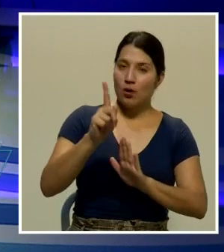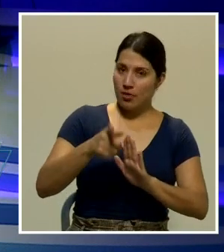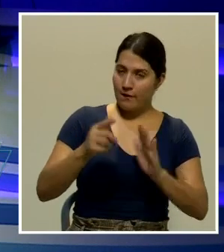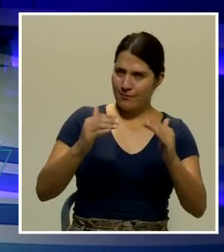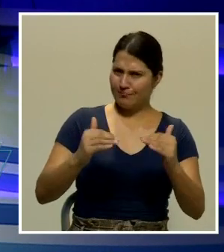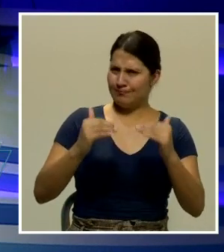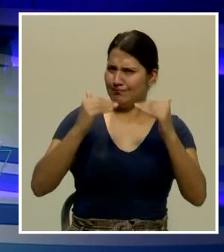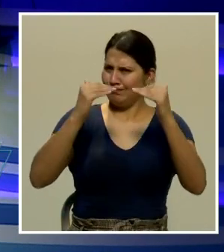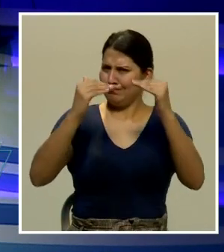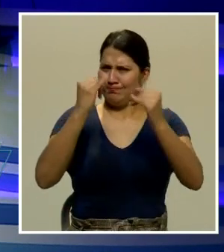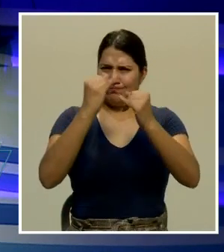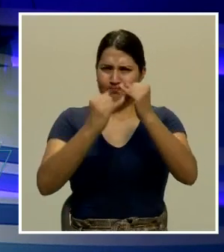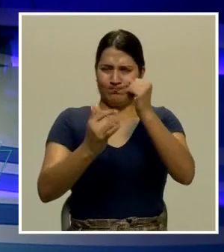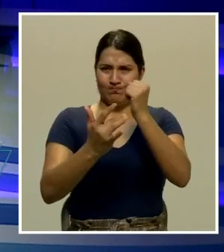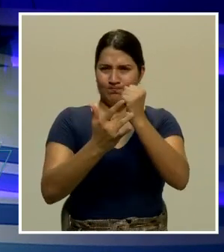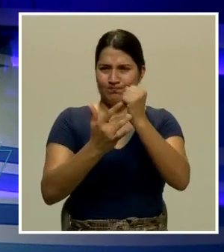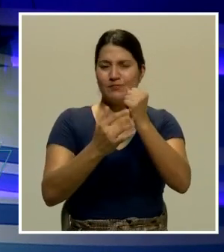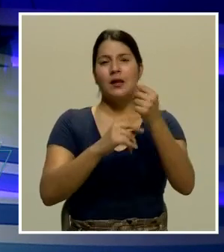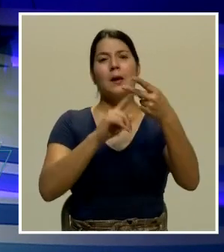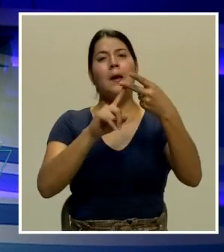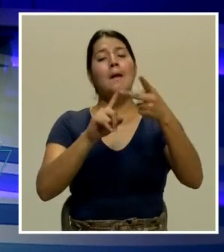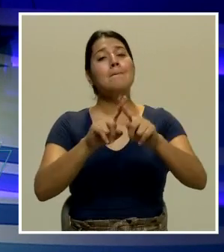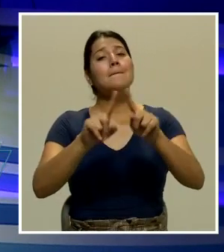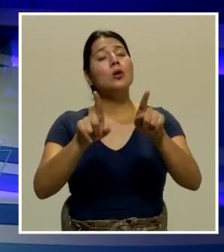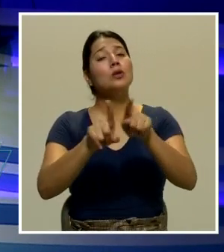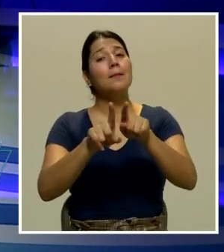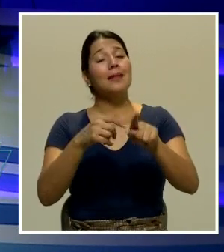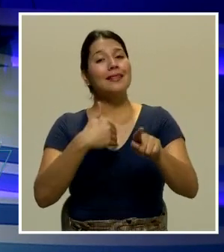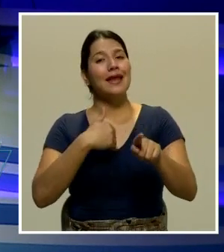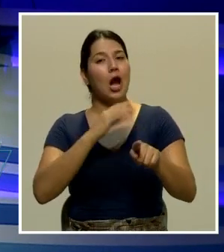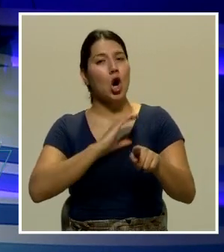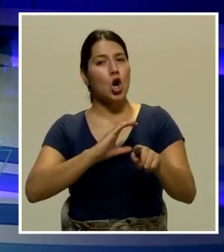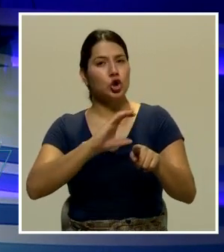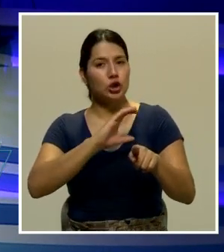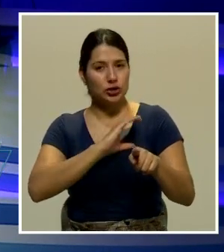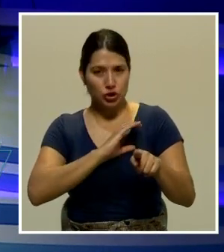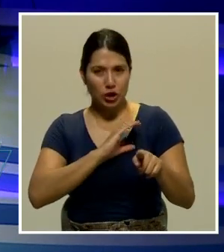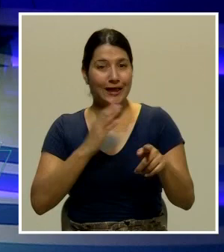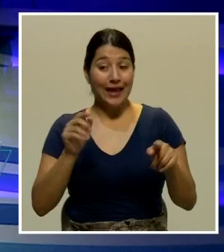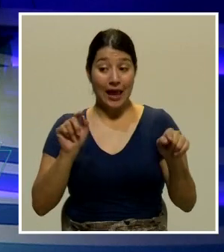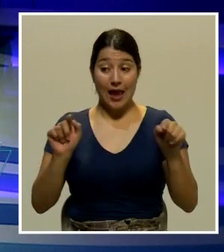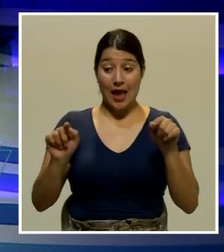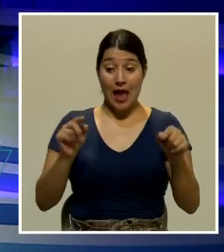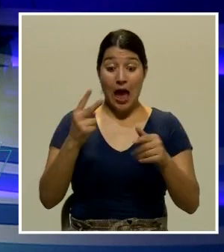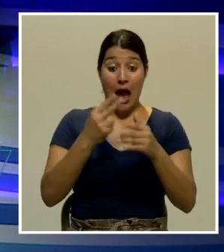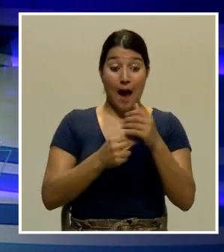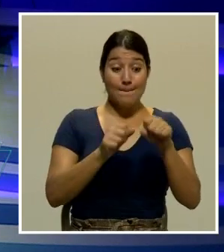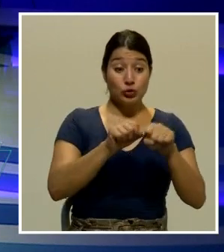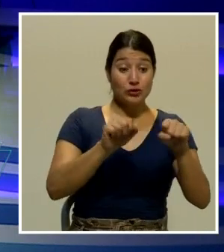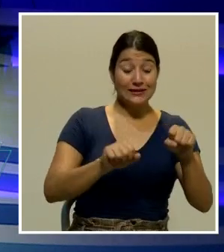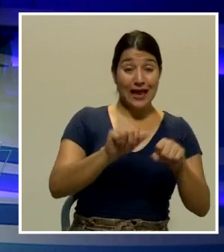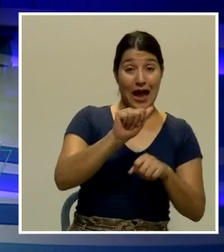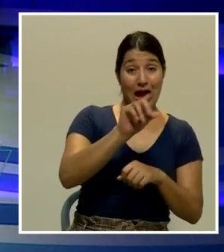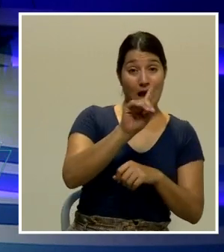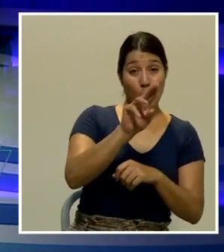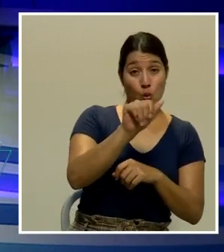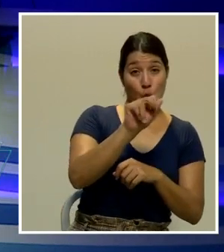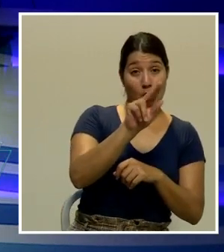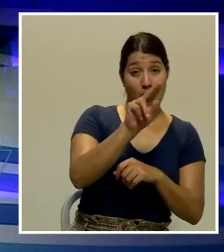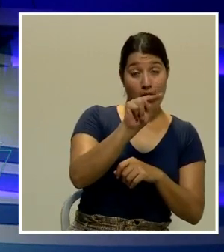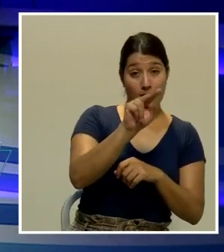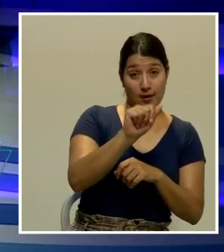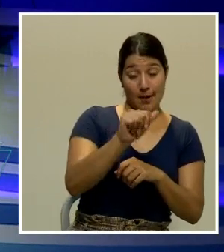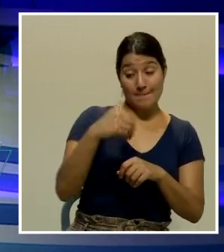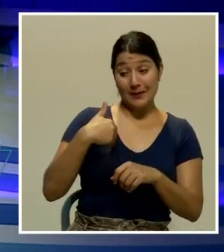tecnología, sino que tengan condiciones que permitan que entre ellos se puedan hablar y facilitar el cobro de los